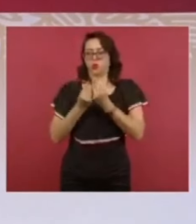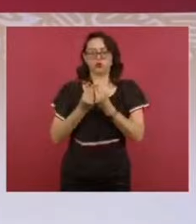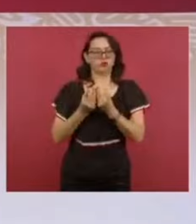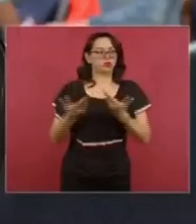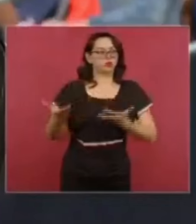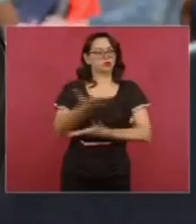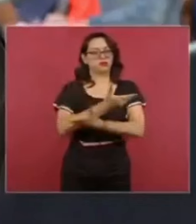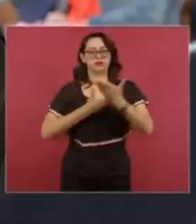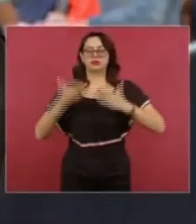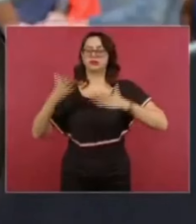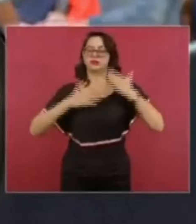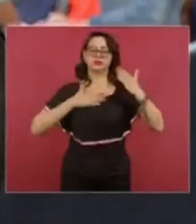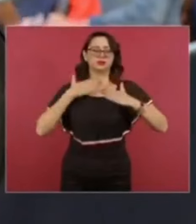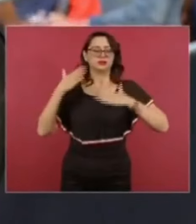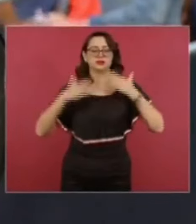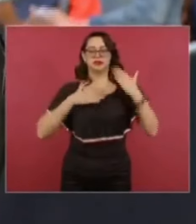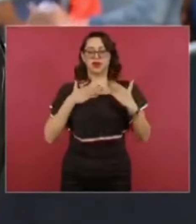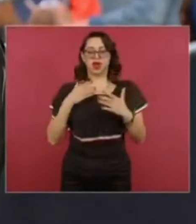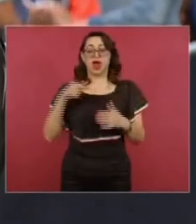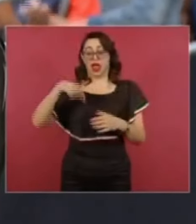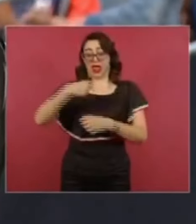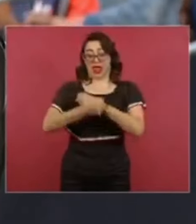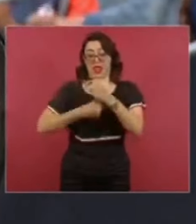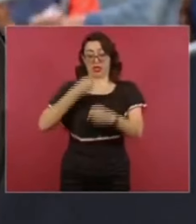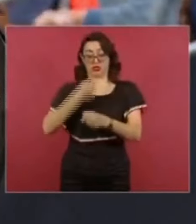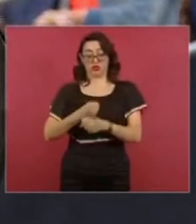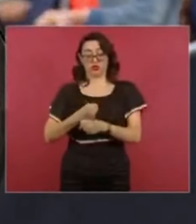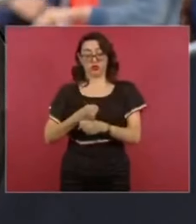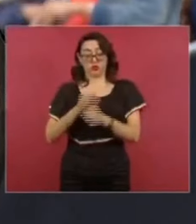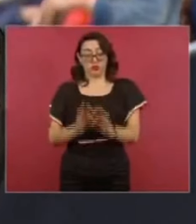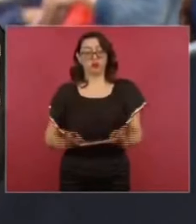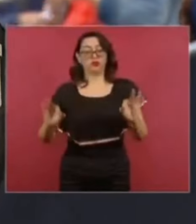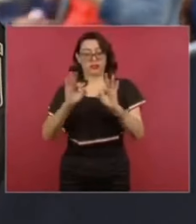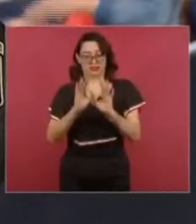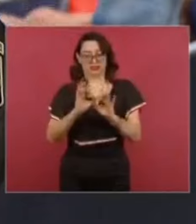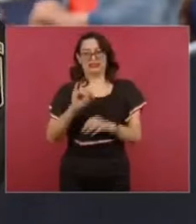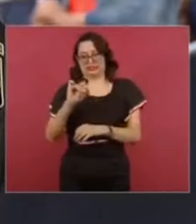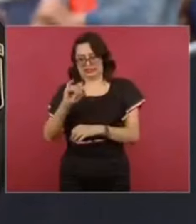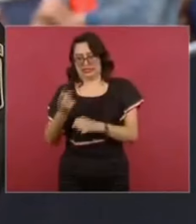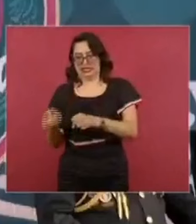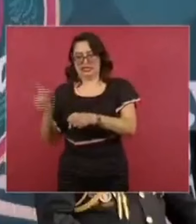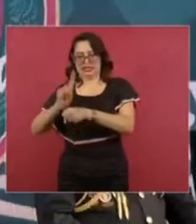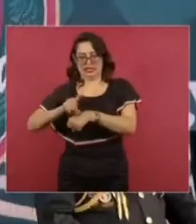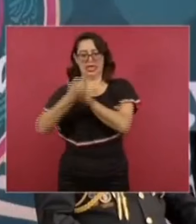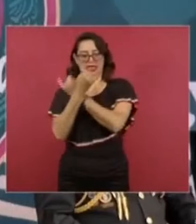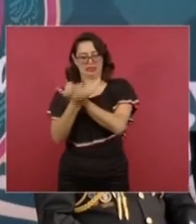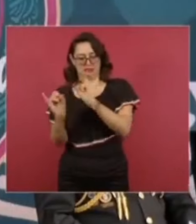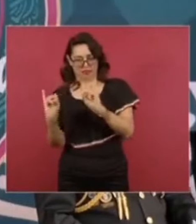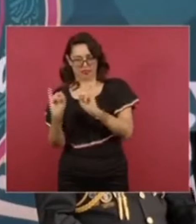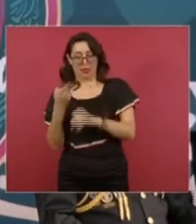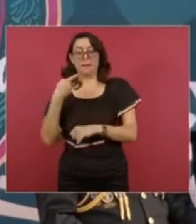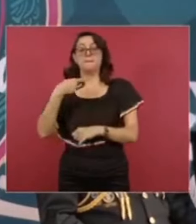satisfacción este año, porque además del festejo patrio, conmemoramos los 200 años